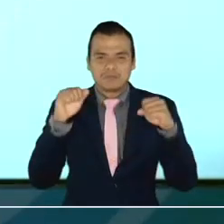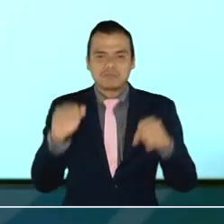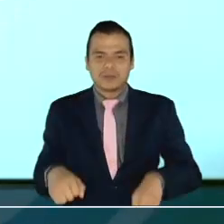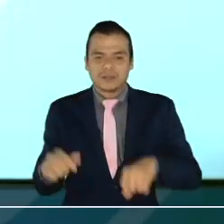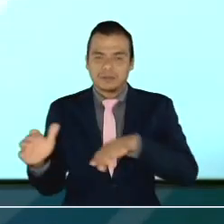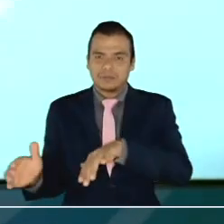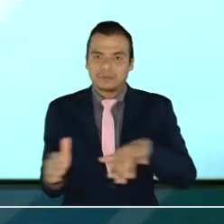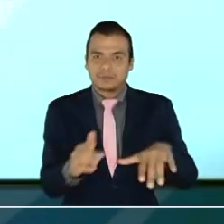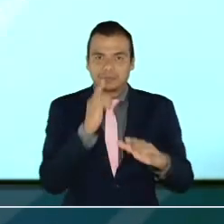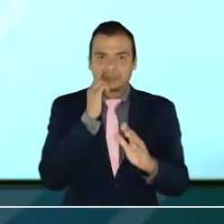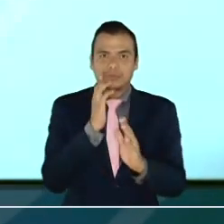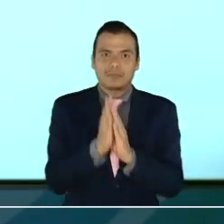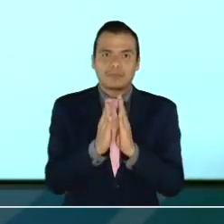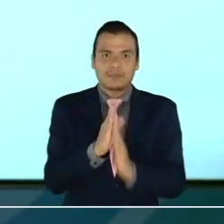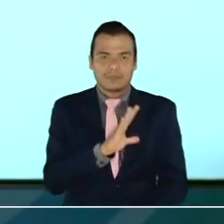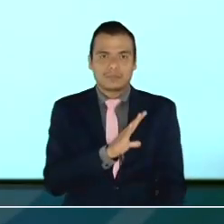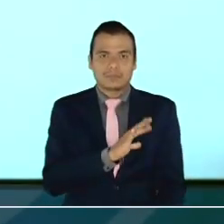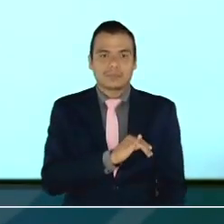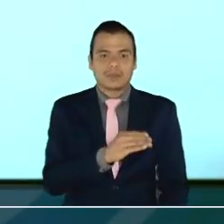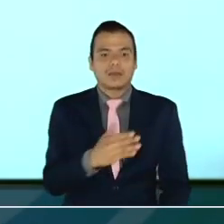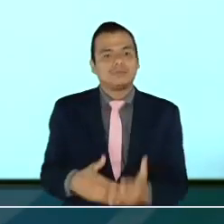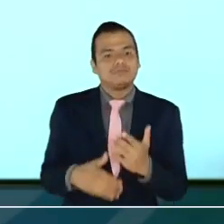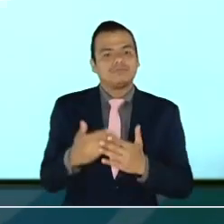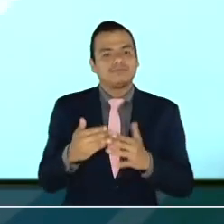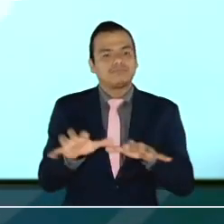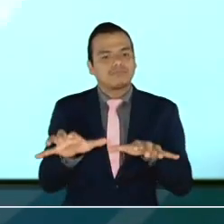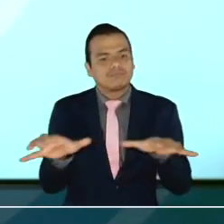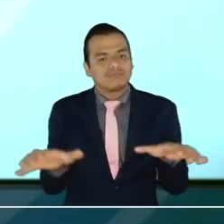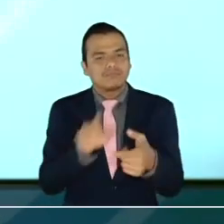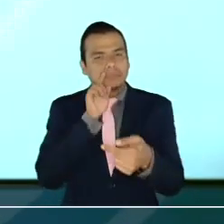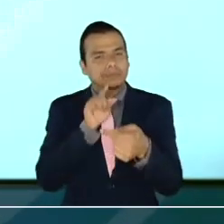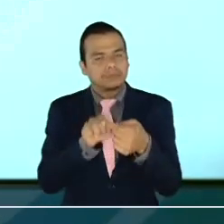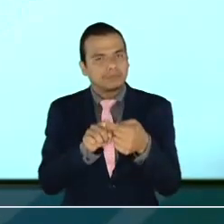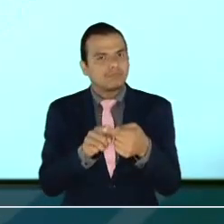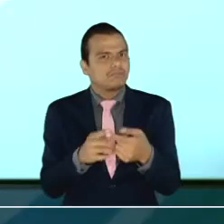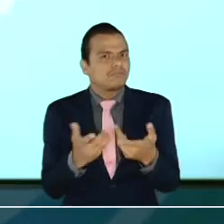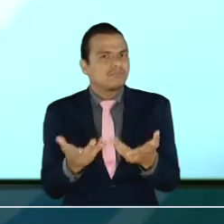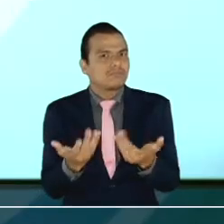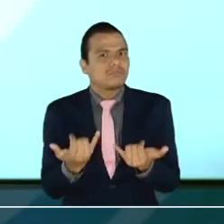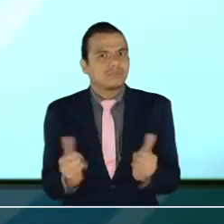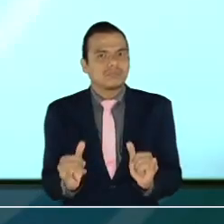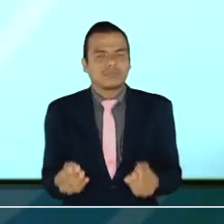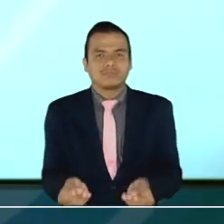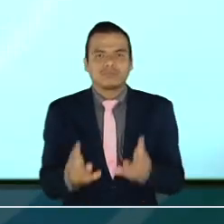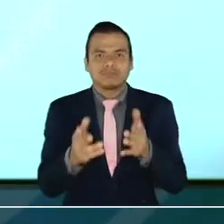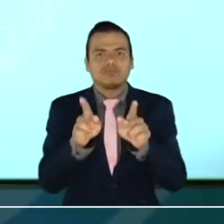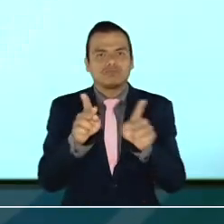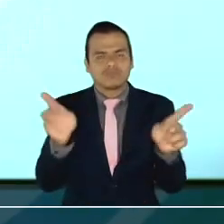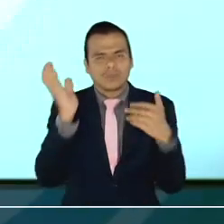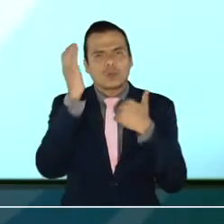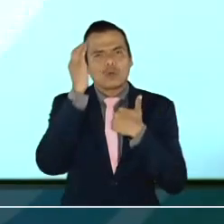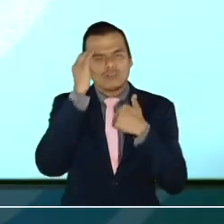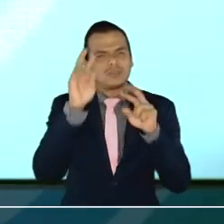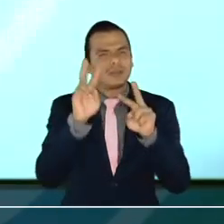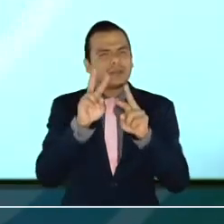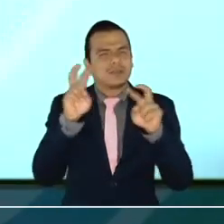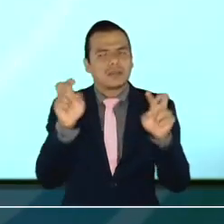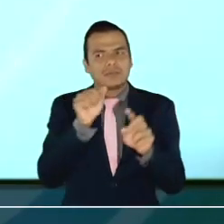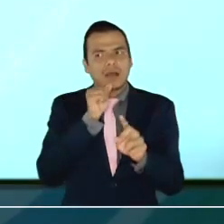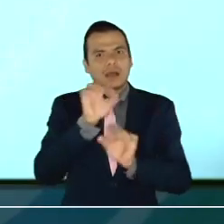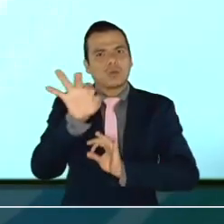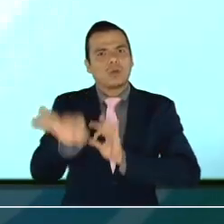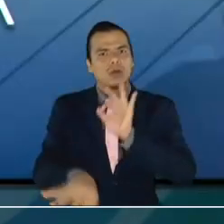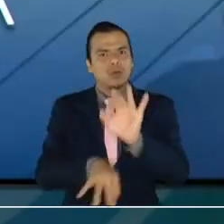en Cali un evento que busca la participación y concientización de las personas en torno al cuidado del agua como recurso